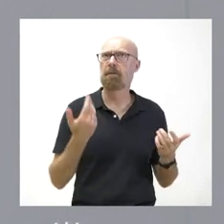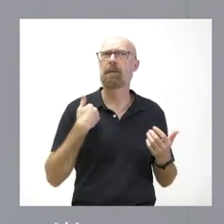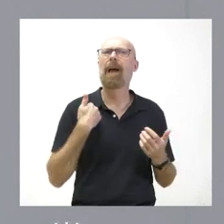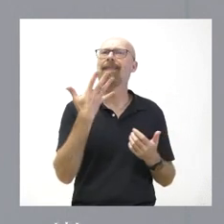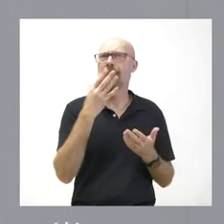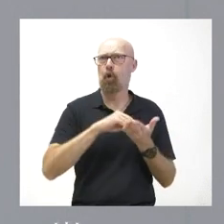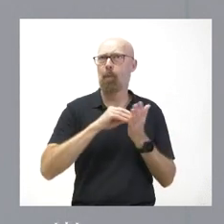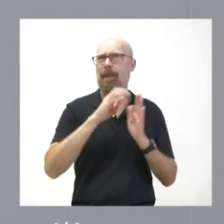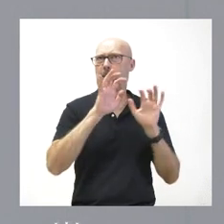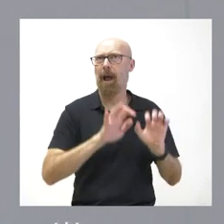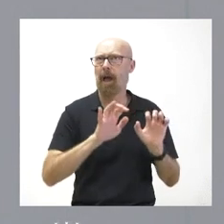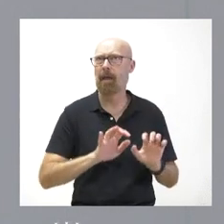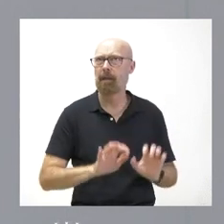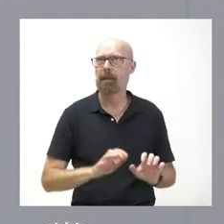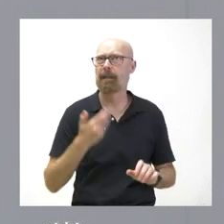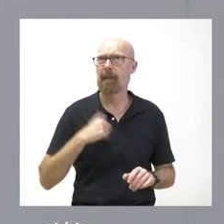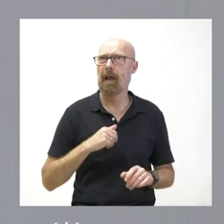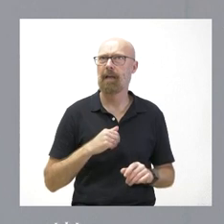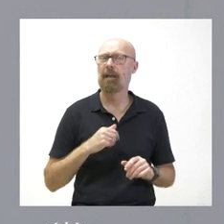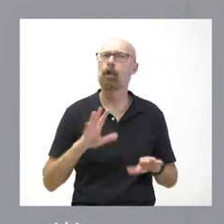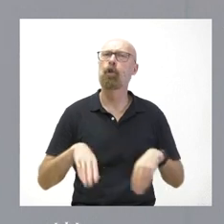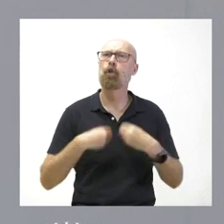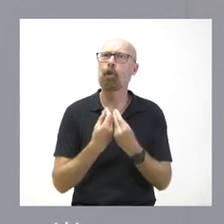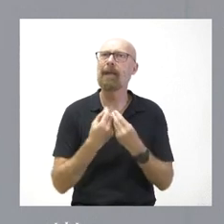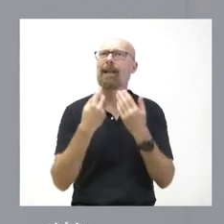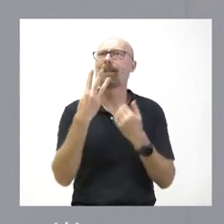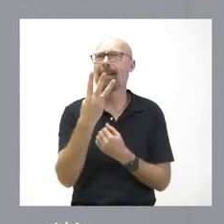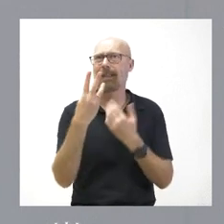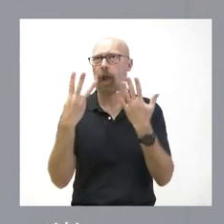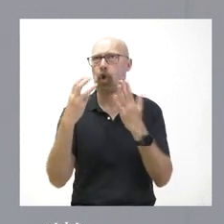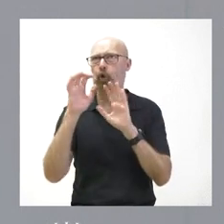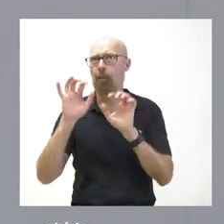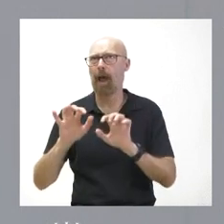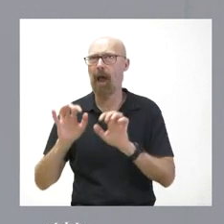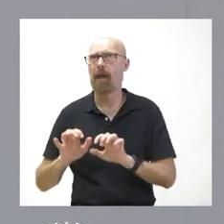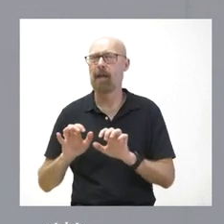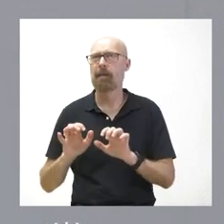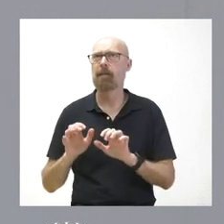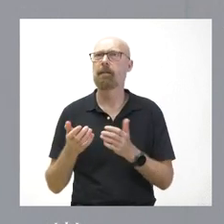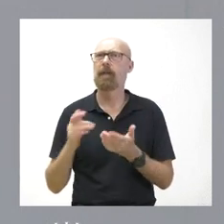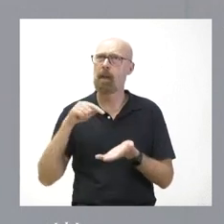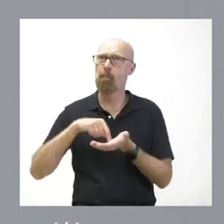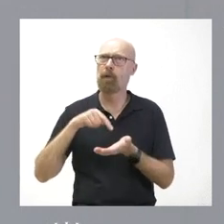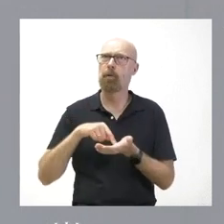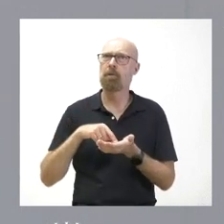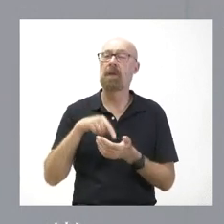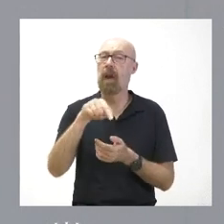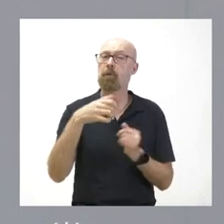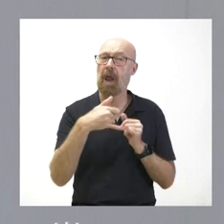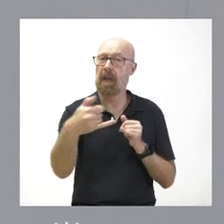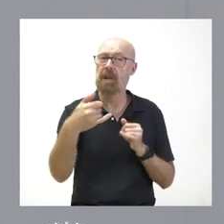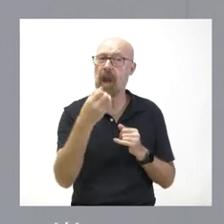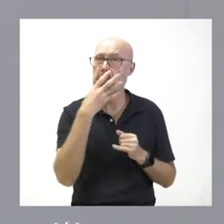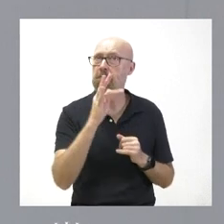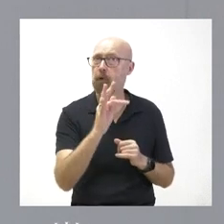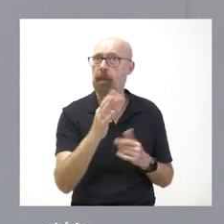impuestos con 38 bajadas que se incorporan en esas reducciones impositivas y creo que es una buena línea A mí me